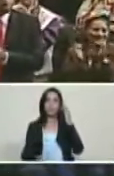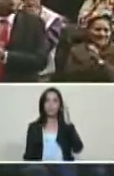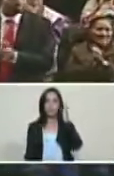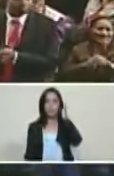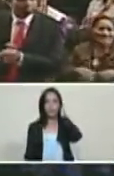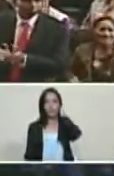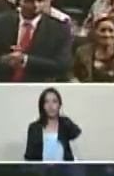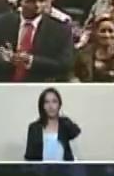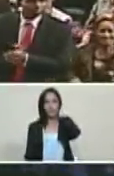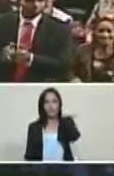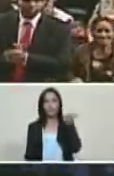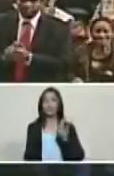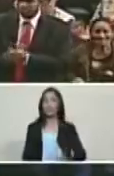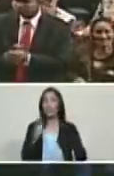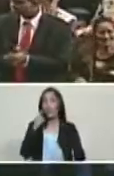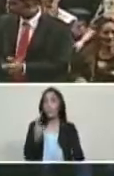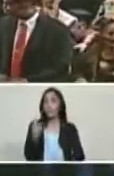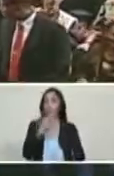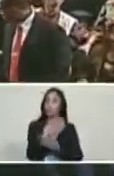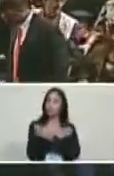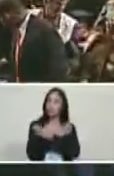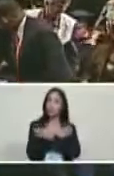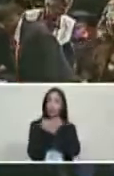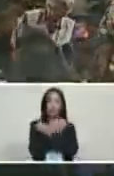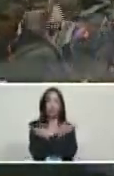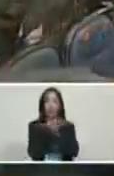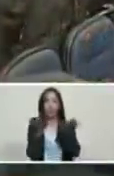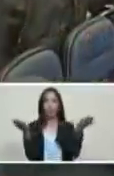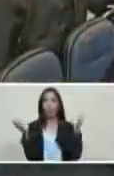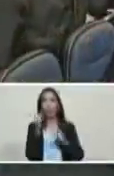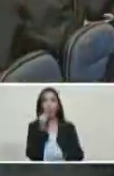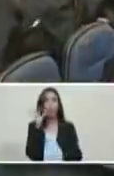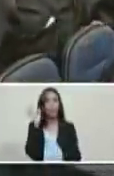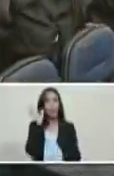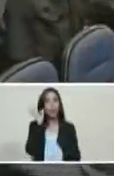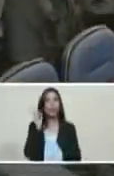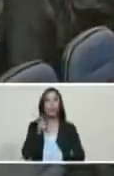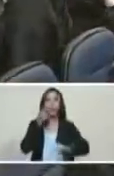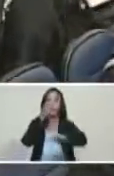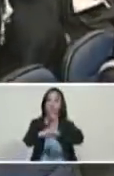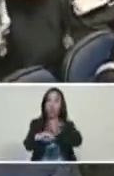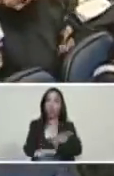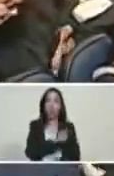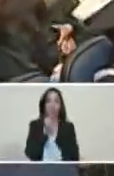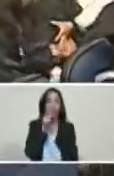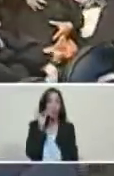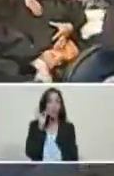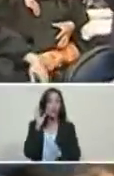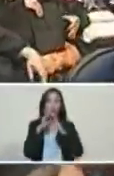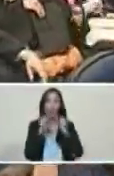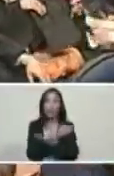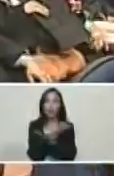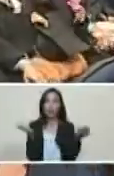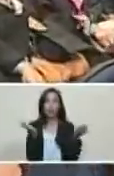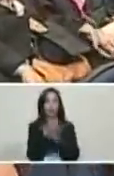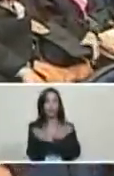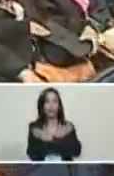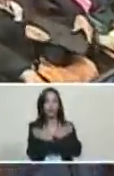Yo quiero comenzar por felicitar a todos y a todas las graduandos de todos los rincones del país.